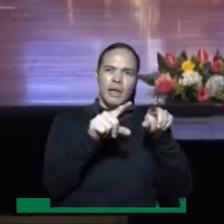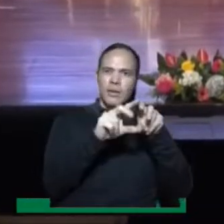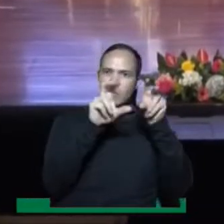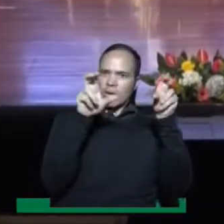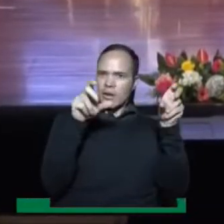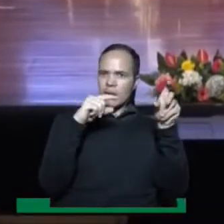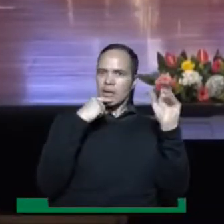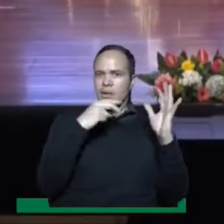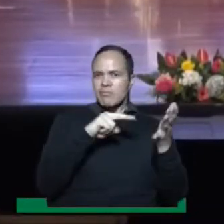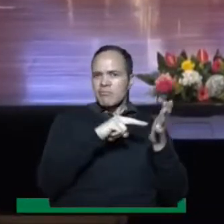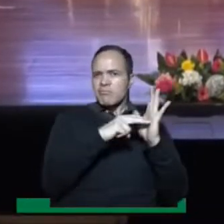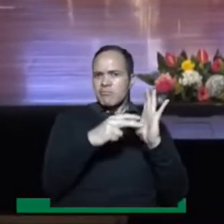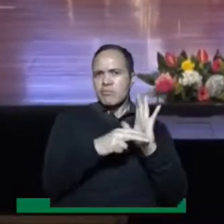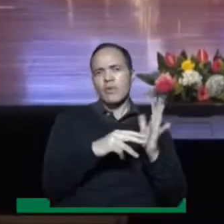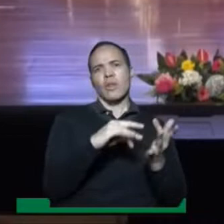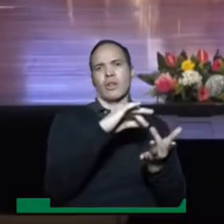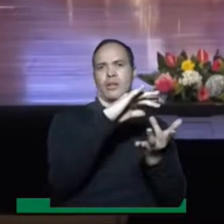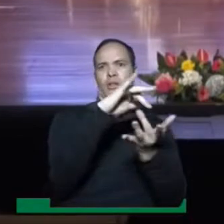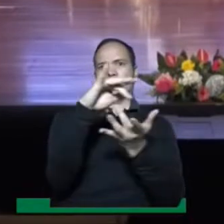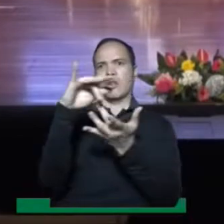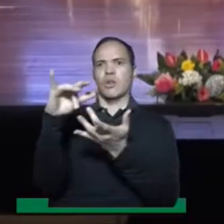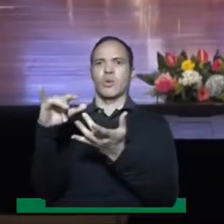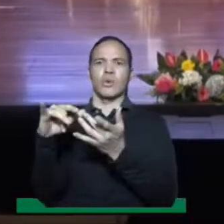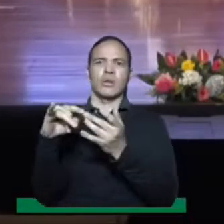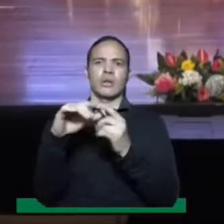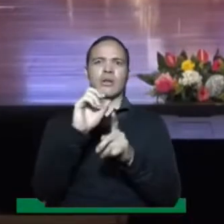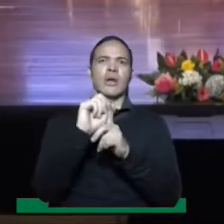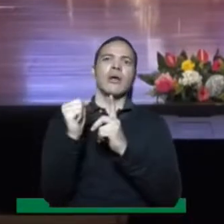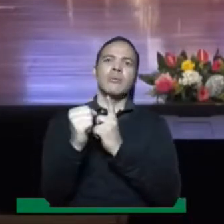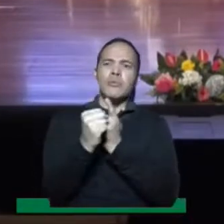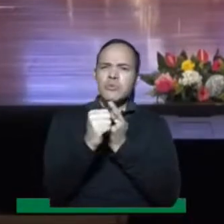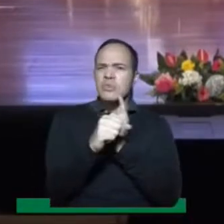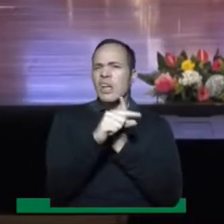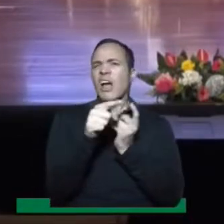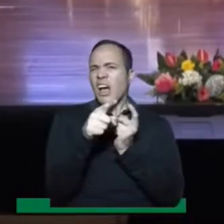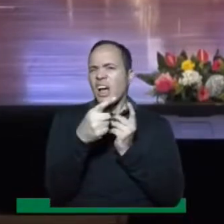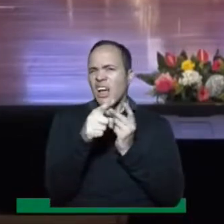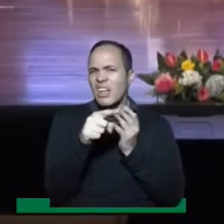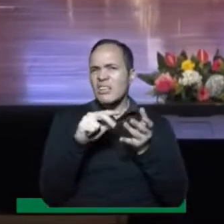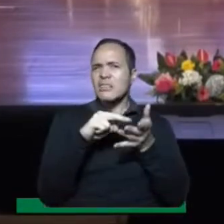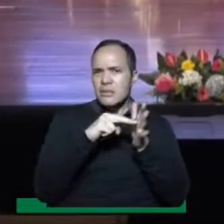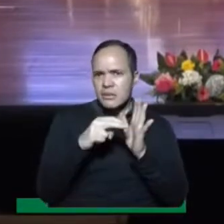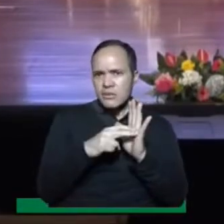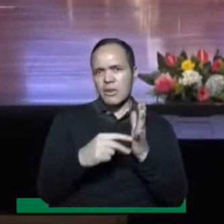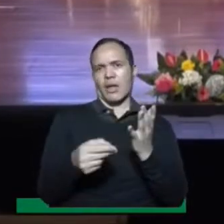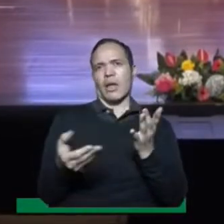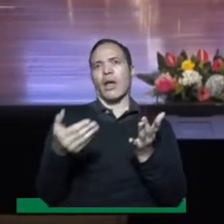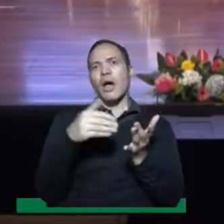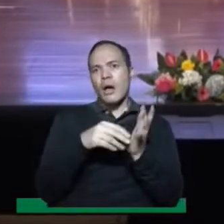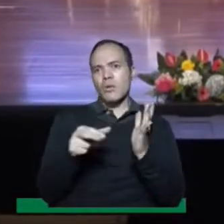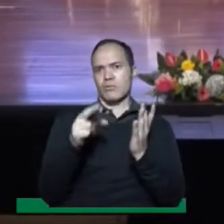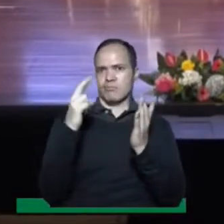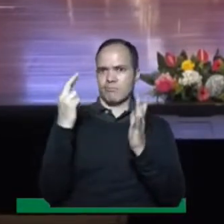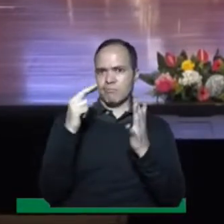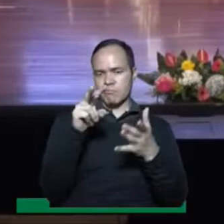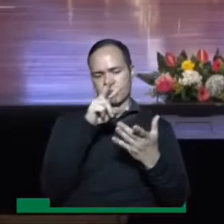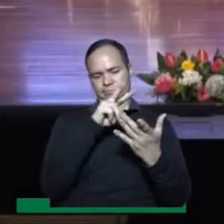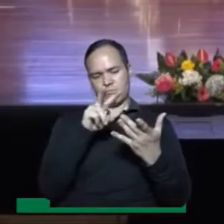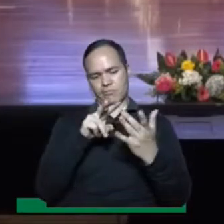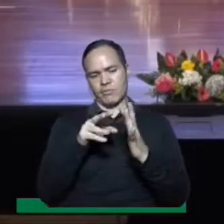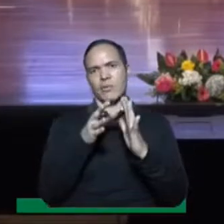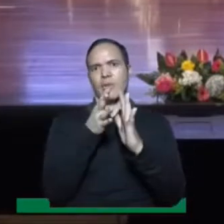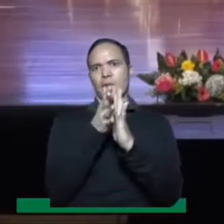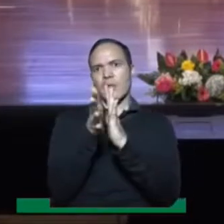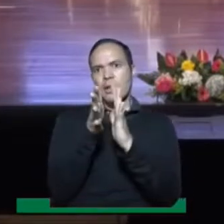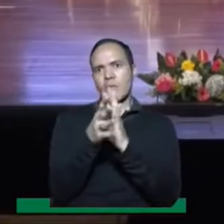es el turismo social que la quiero leer para que nos volvamos como a conectar con el objetivo del panel y ahí dar la